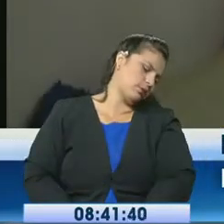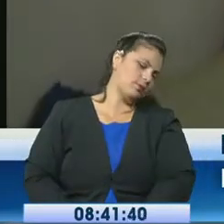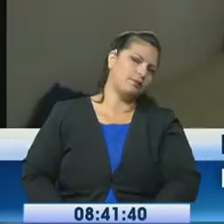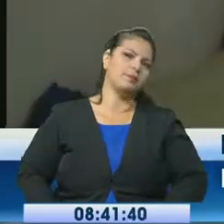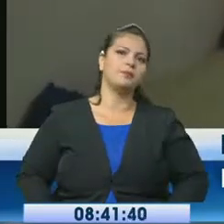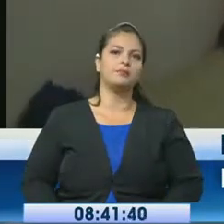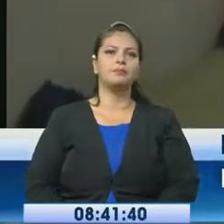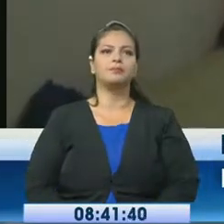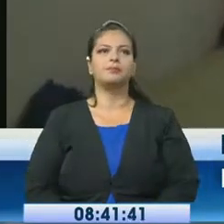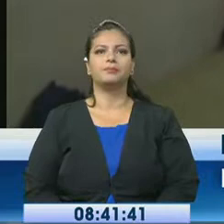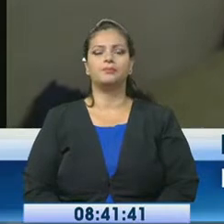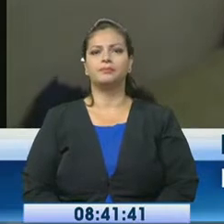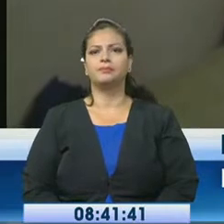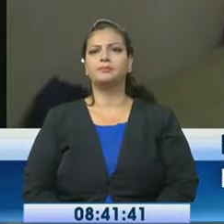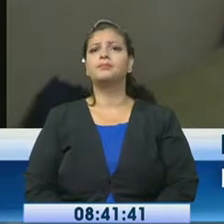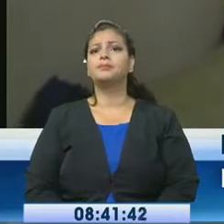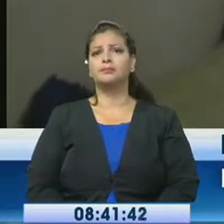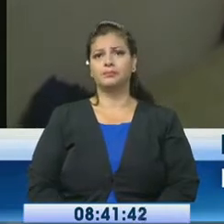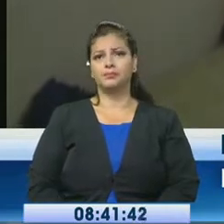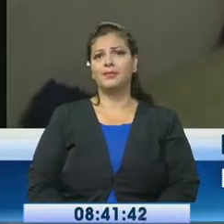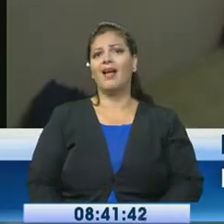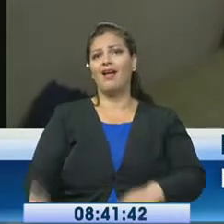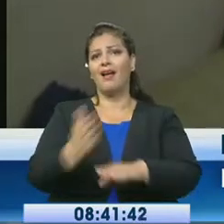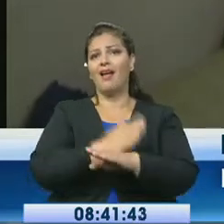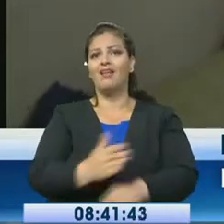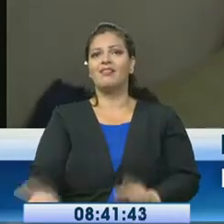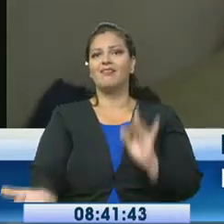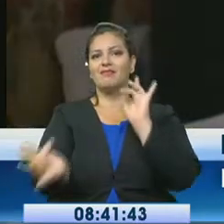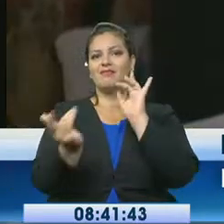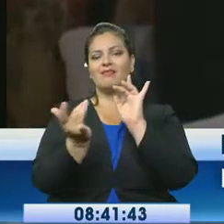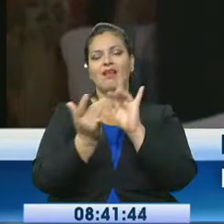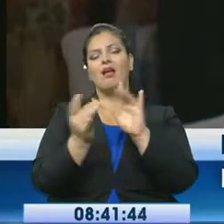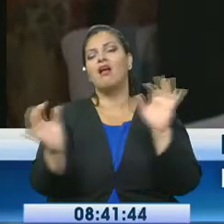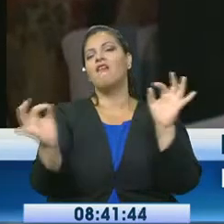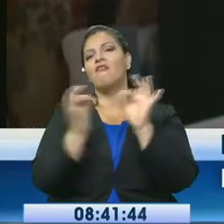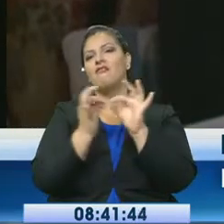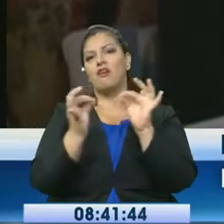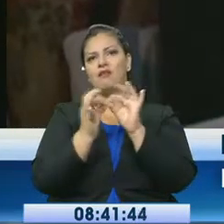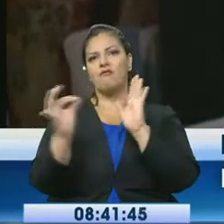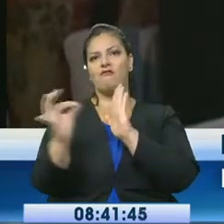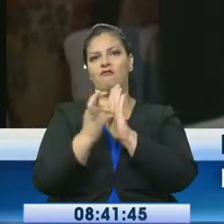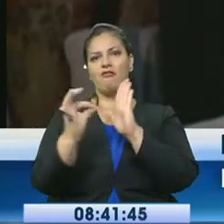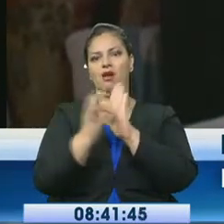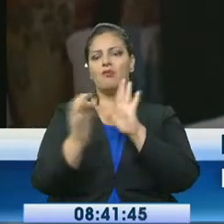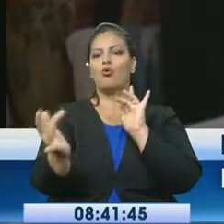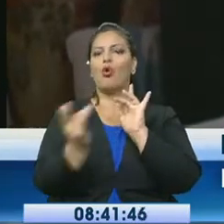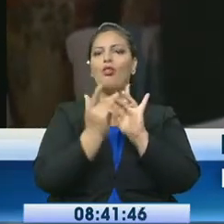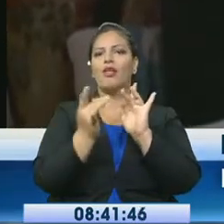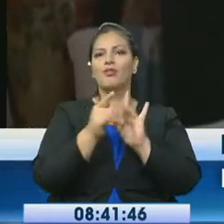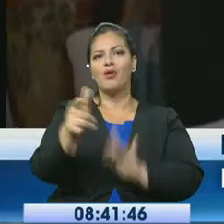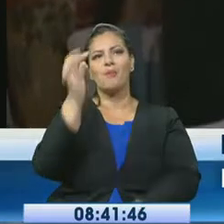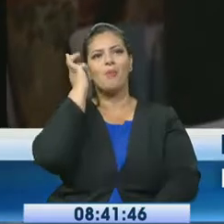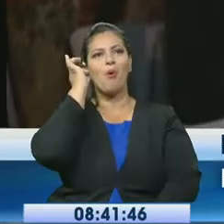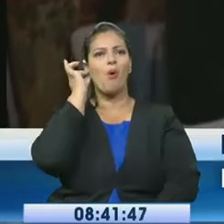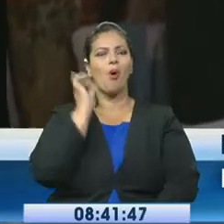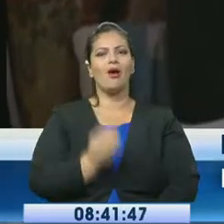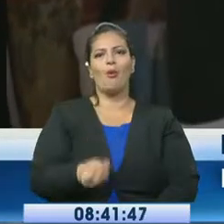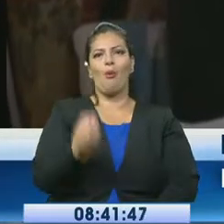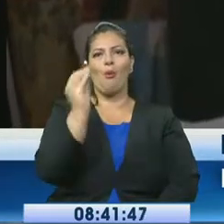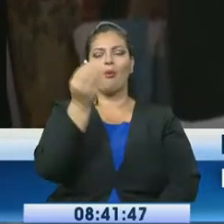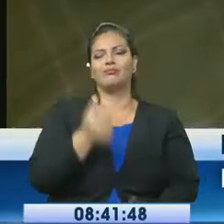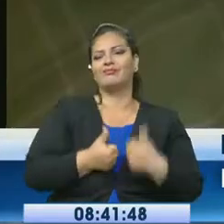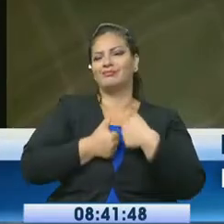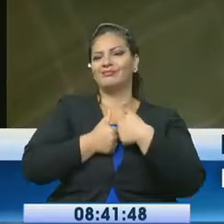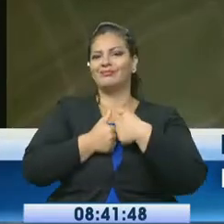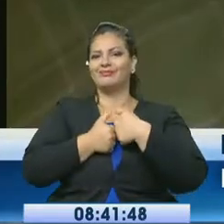Vivía con una chica que la conoció por Facebook. La relación, según Fernando, estaba de lo mejor. Platicaron comprar artículos para equipar el